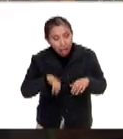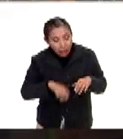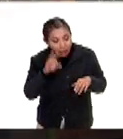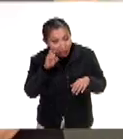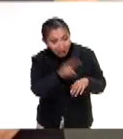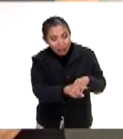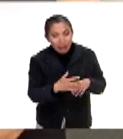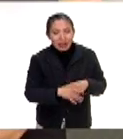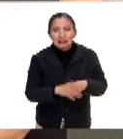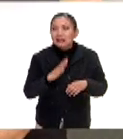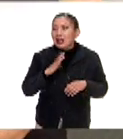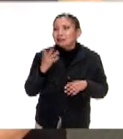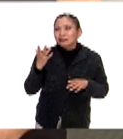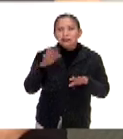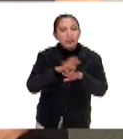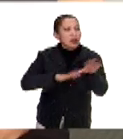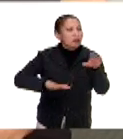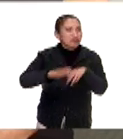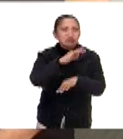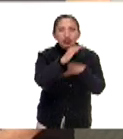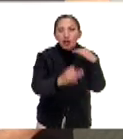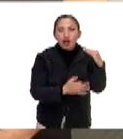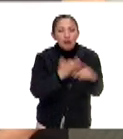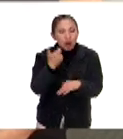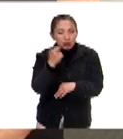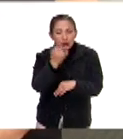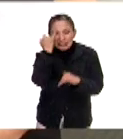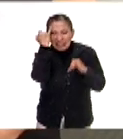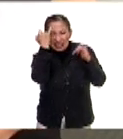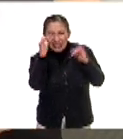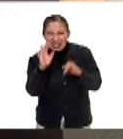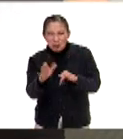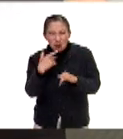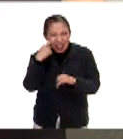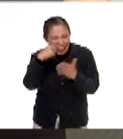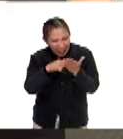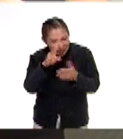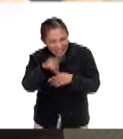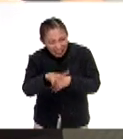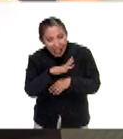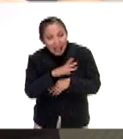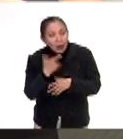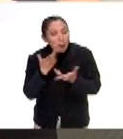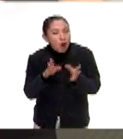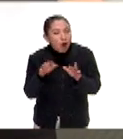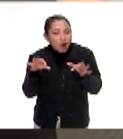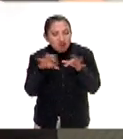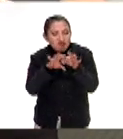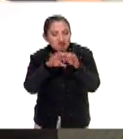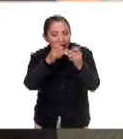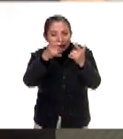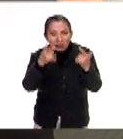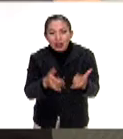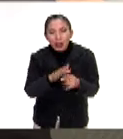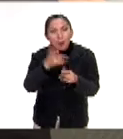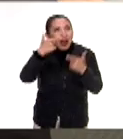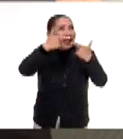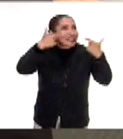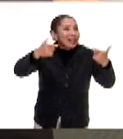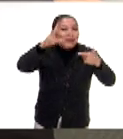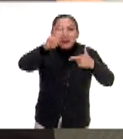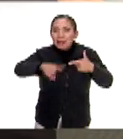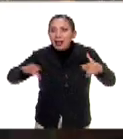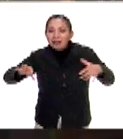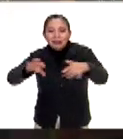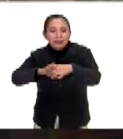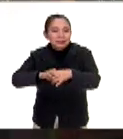atención. Pues es que en torno a todo a ese tipo de mitos, yo creo que también empiezan a entrelazarse en la historia como la leyenda y la